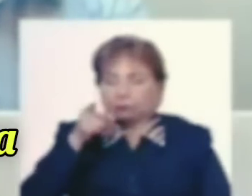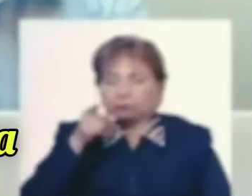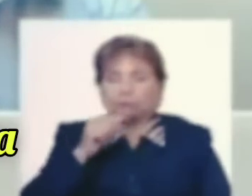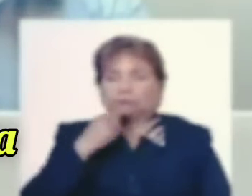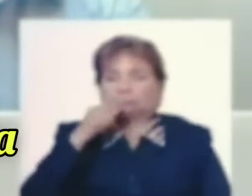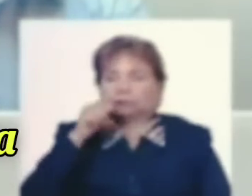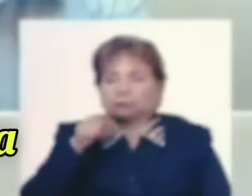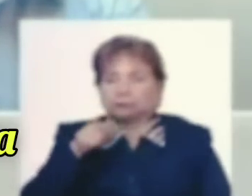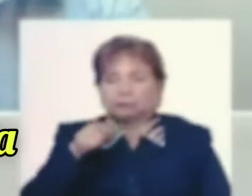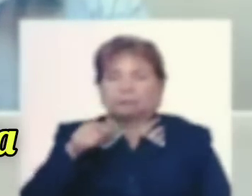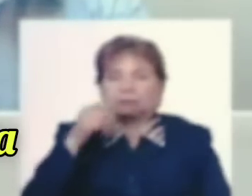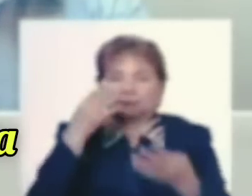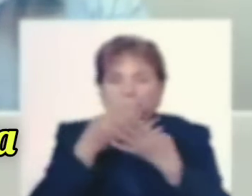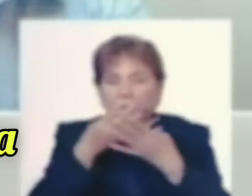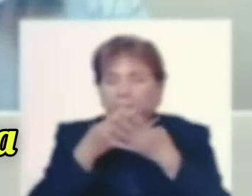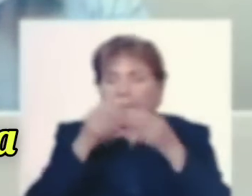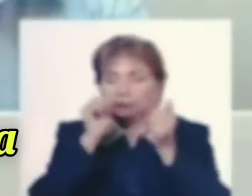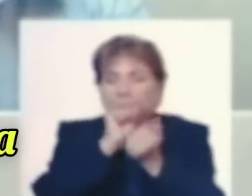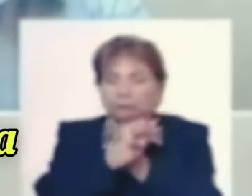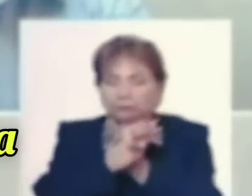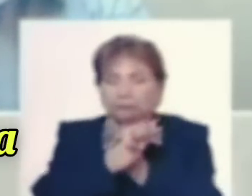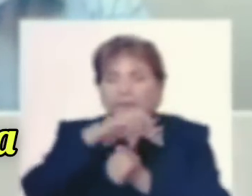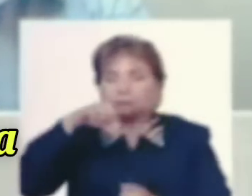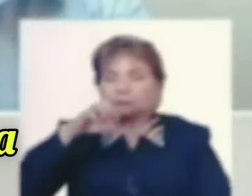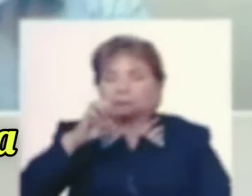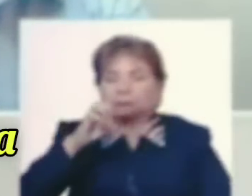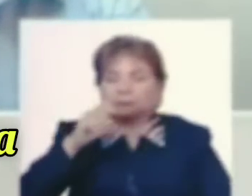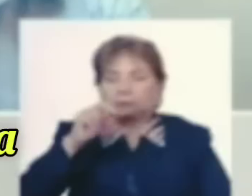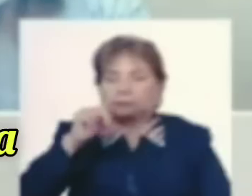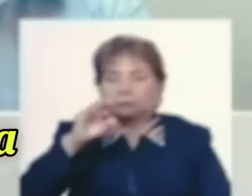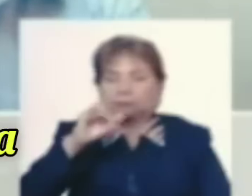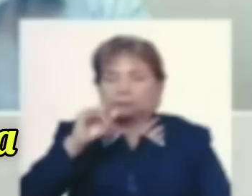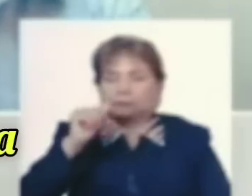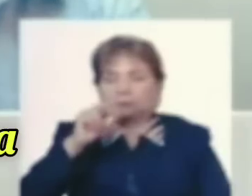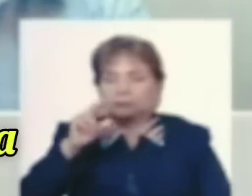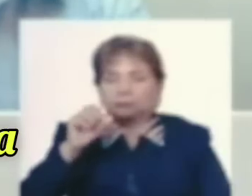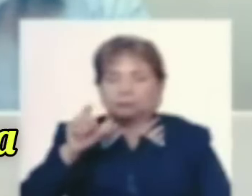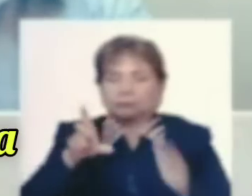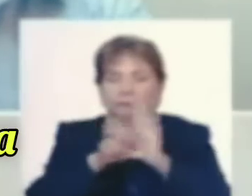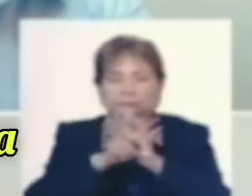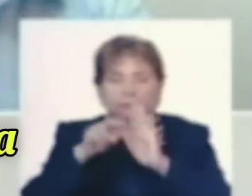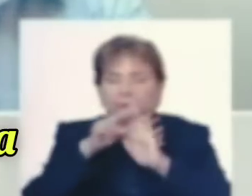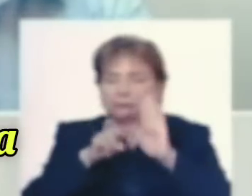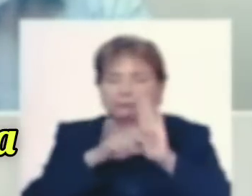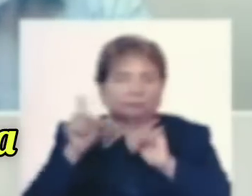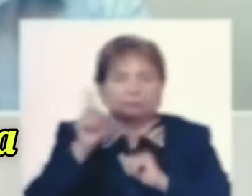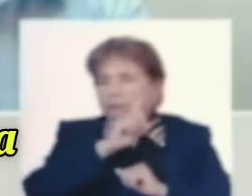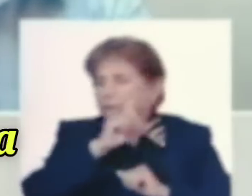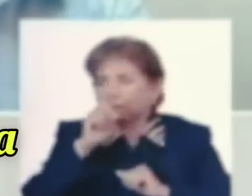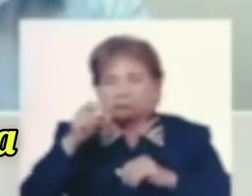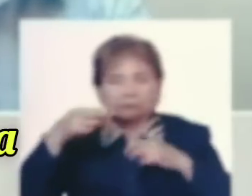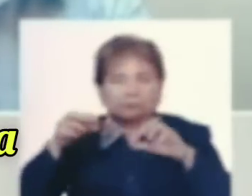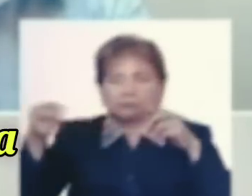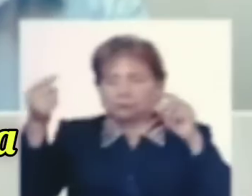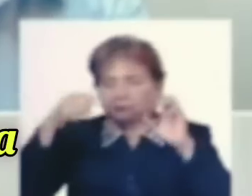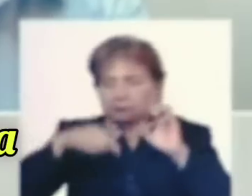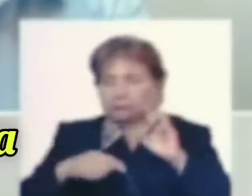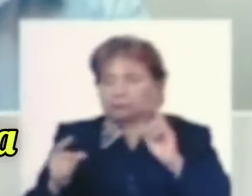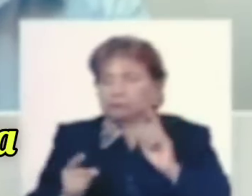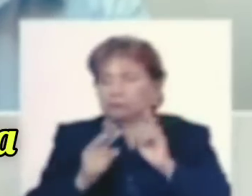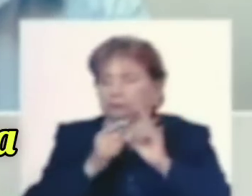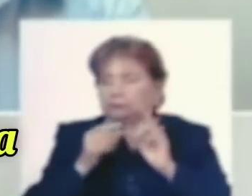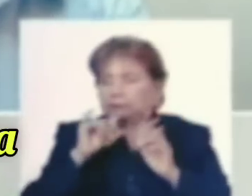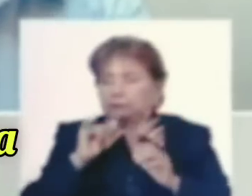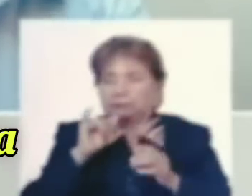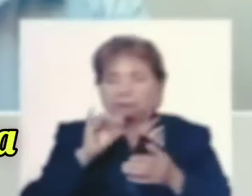usted está recluido en un establecimiento penitenciario. La norma, la ley no permite que usted esté de manera presencial